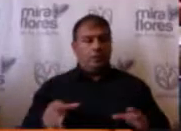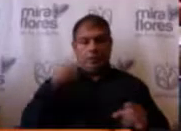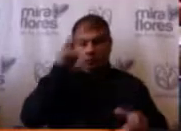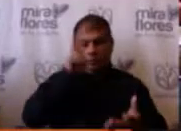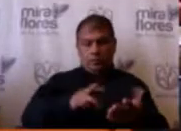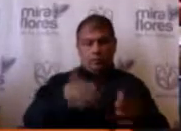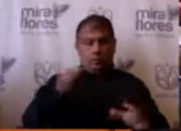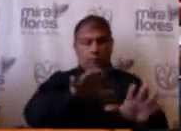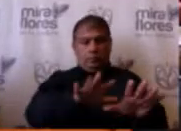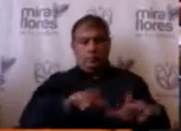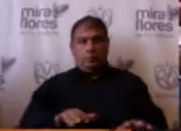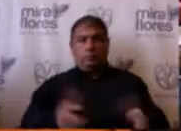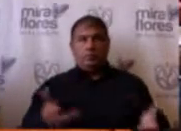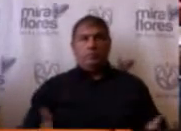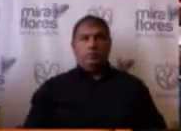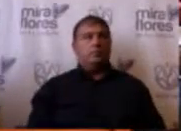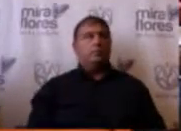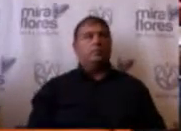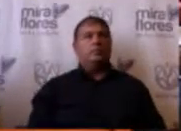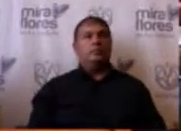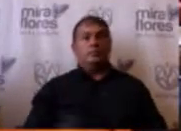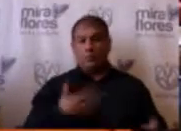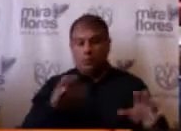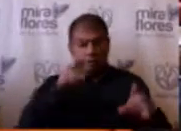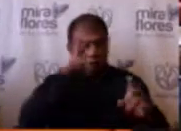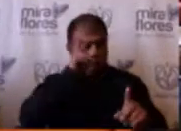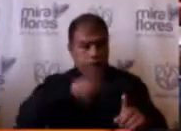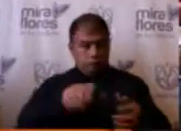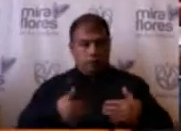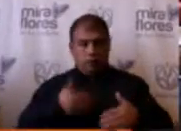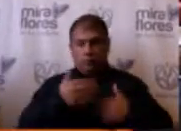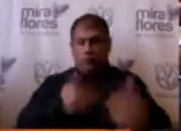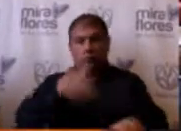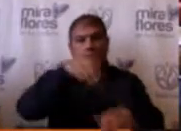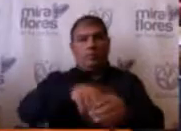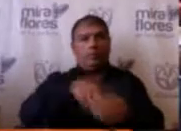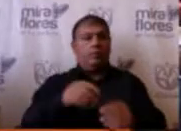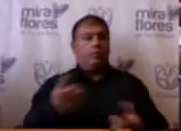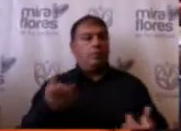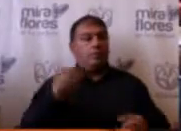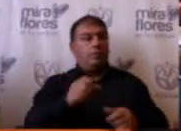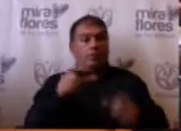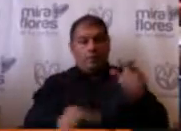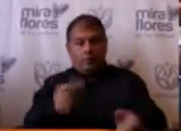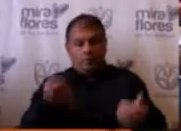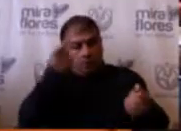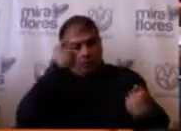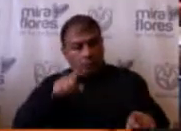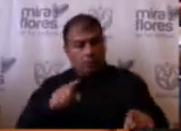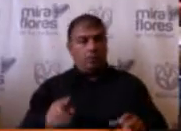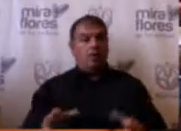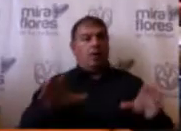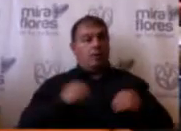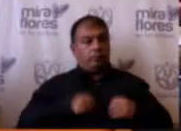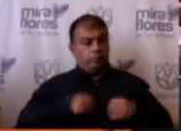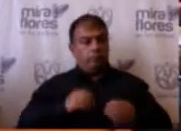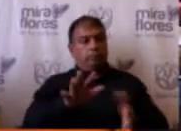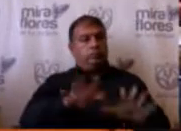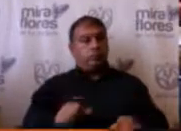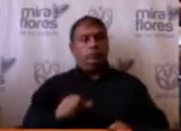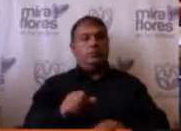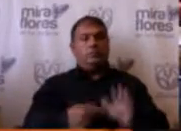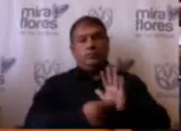observación al acta si no hay observaciones procederemos a votar aquellos miembros del consejo que estén a favor de aprueba de la atención